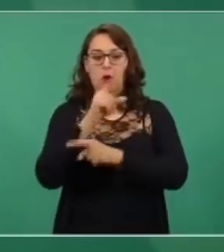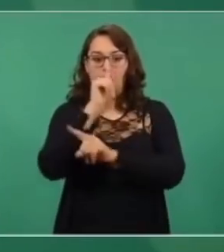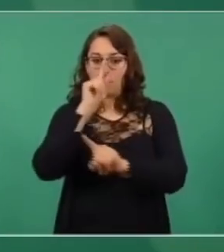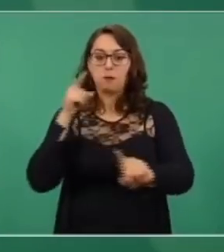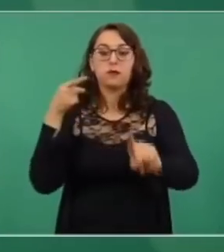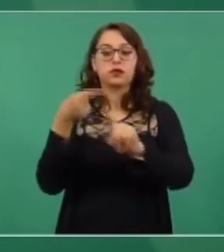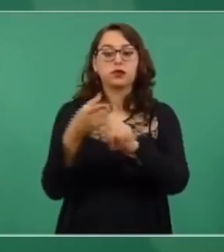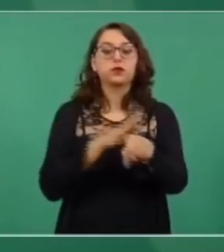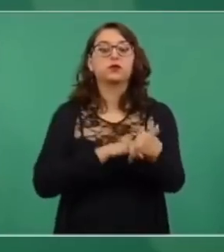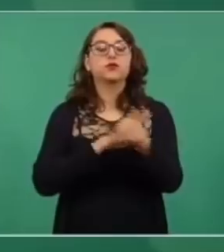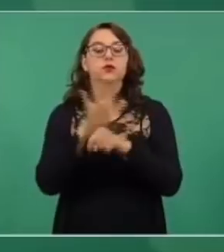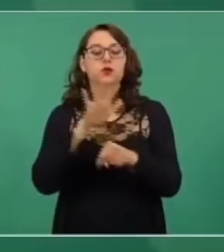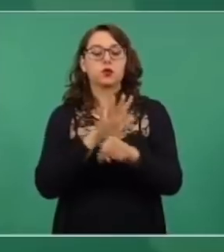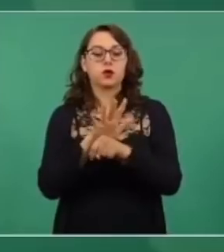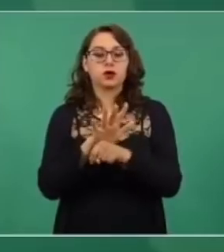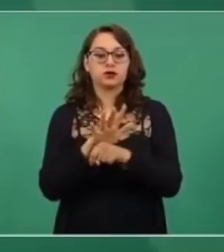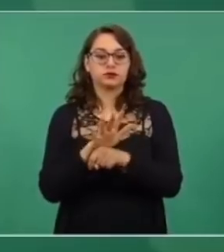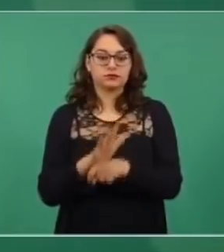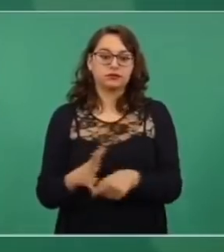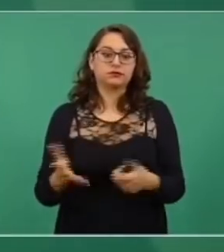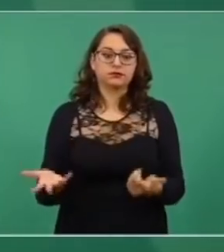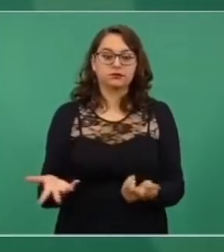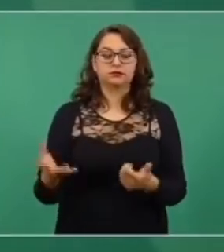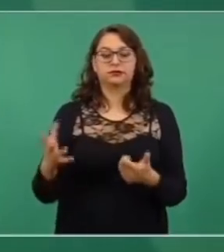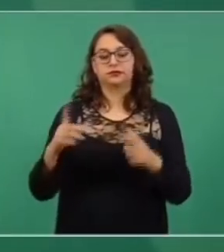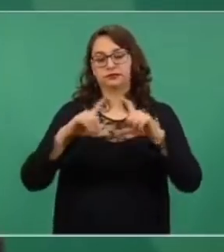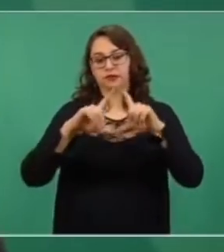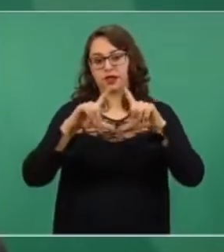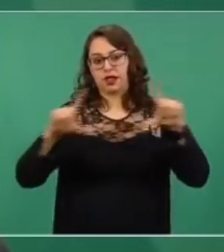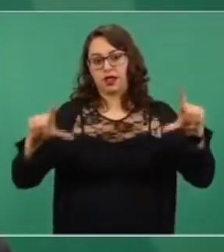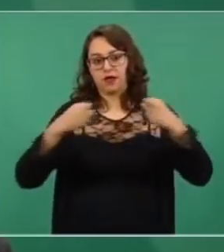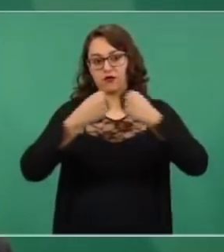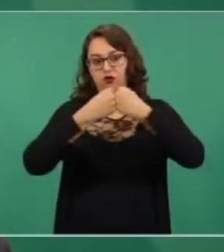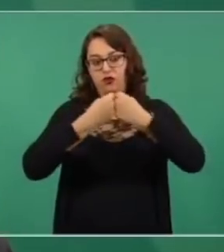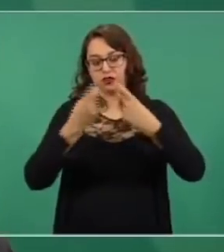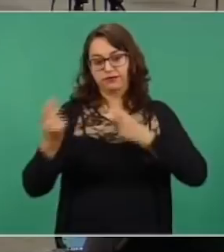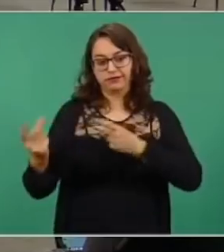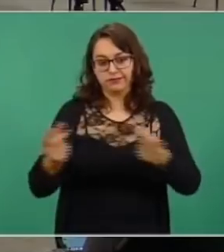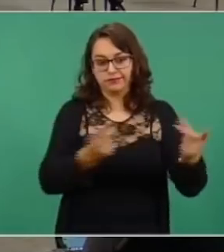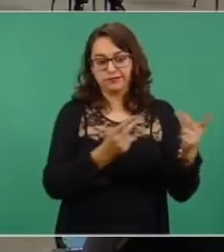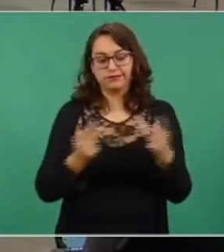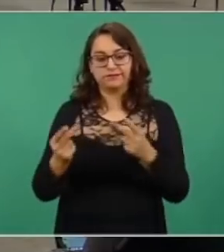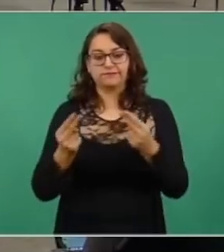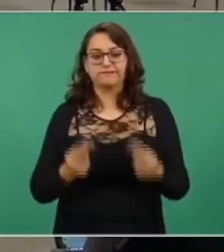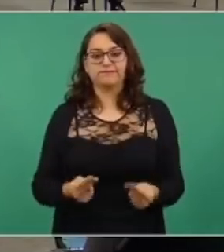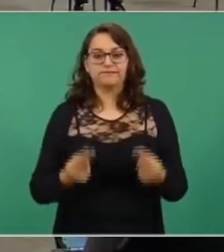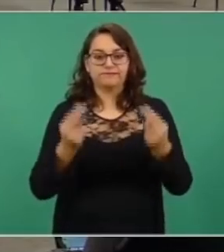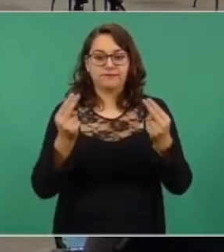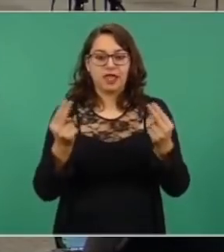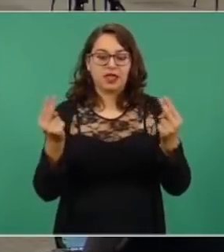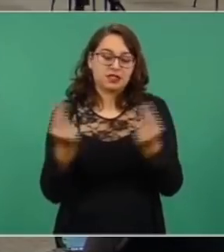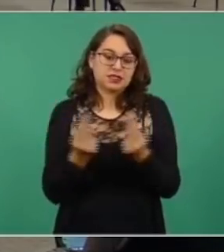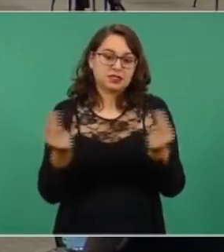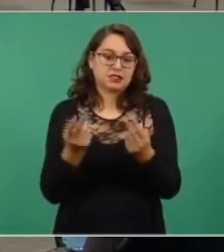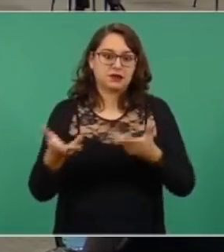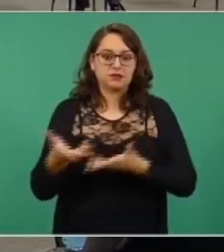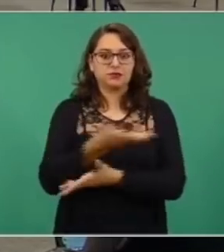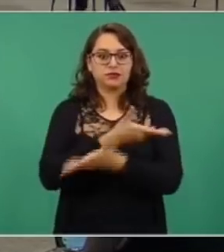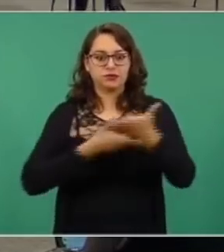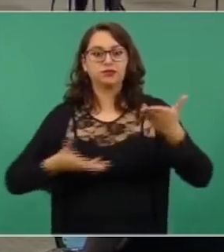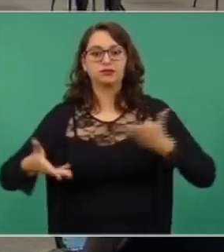activar, acelerar el crecimiento, la actividad económica en la región de la frontera norte de México. Y eso sería cuanto, señor presidente.